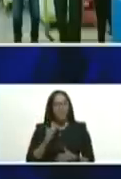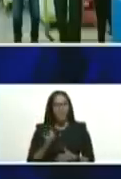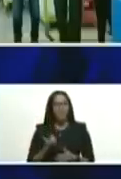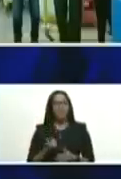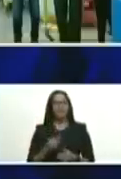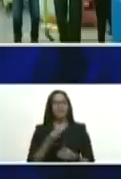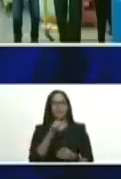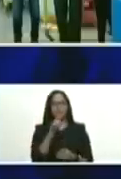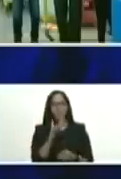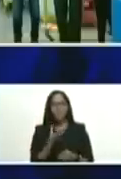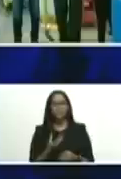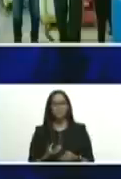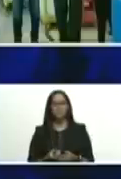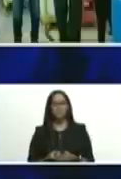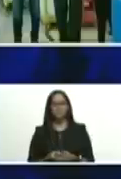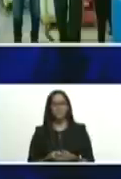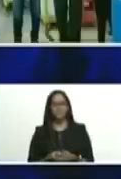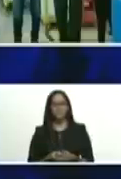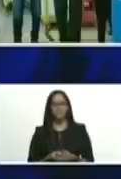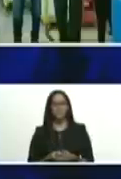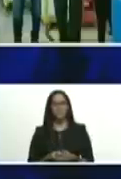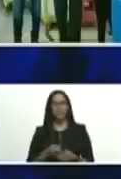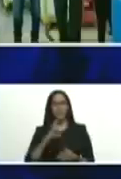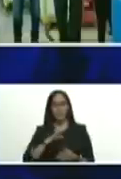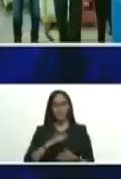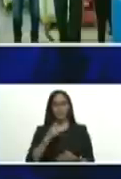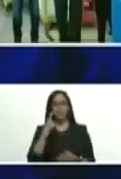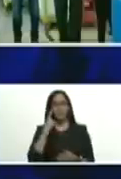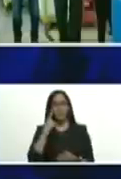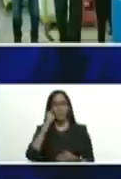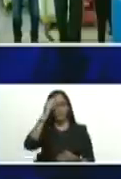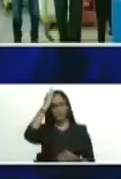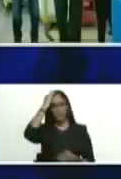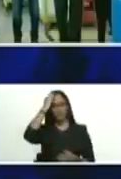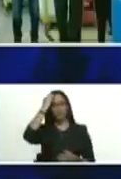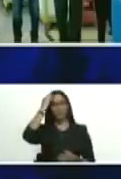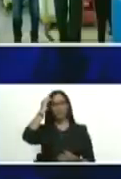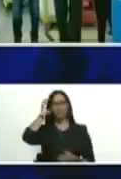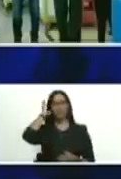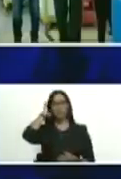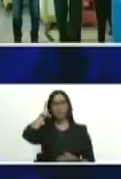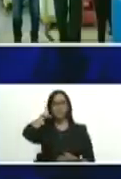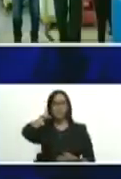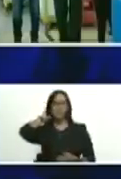bastante, ¿no? Hay que estar vigilante, porque